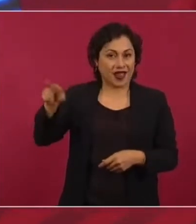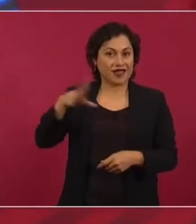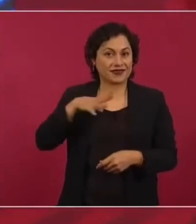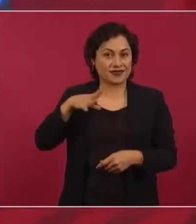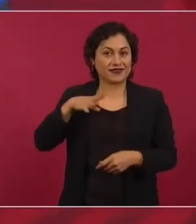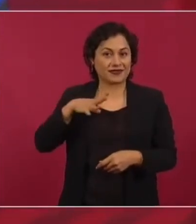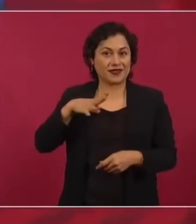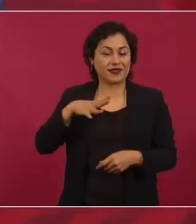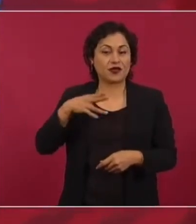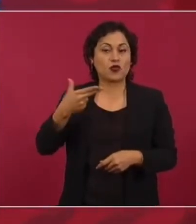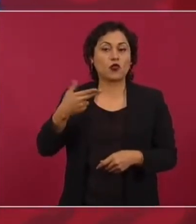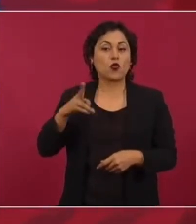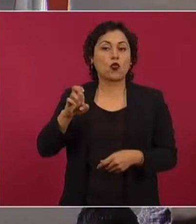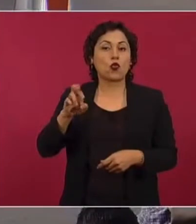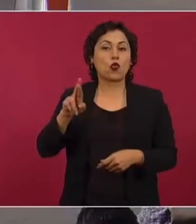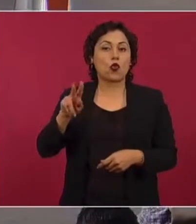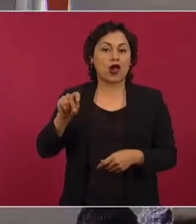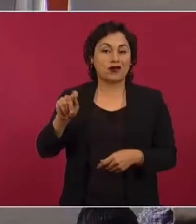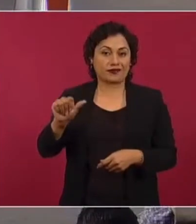antes